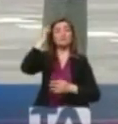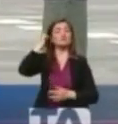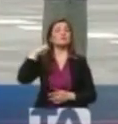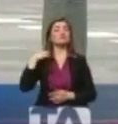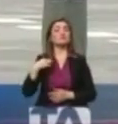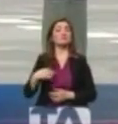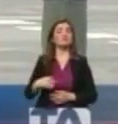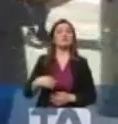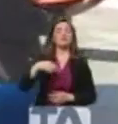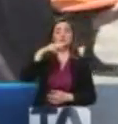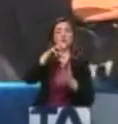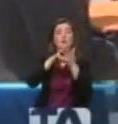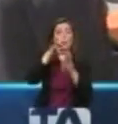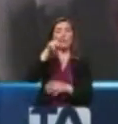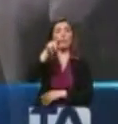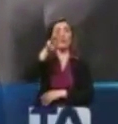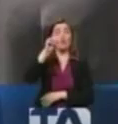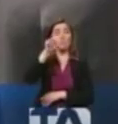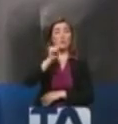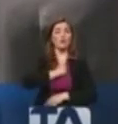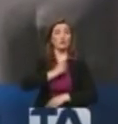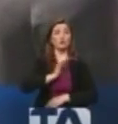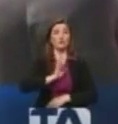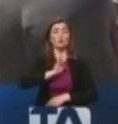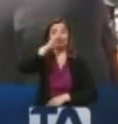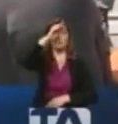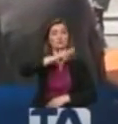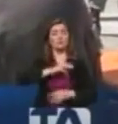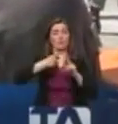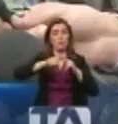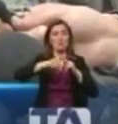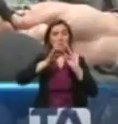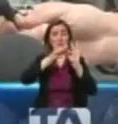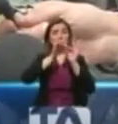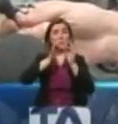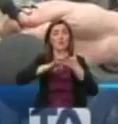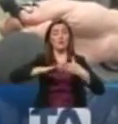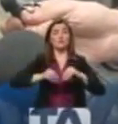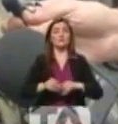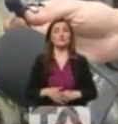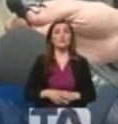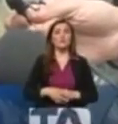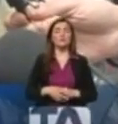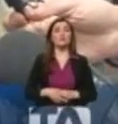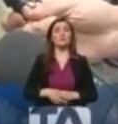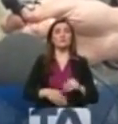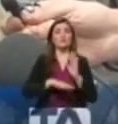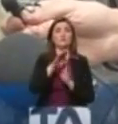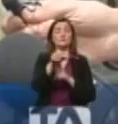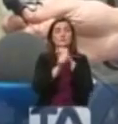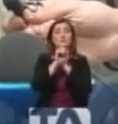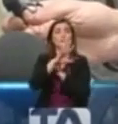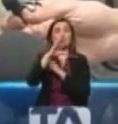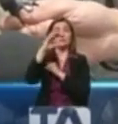que fue reparado por los propios técnicos militares ecuatorianos. Tenemos ya más de 40 años en